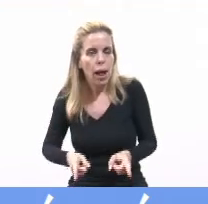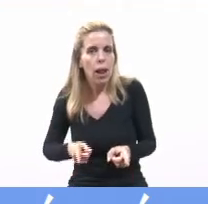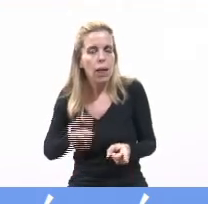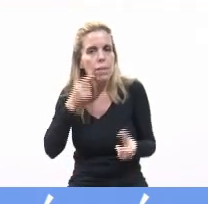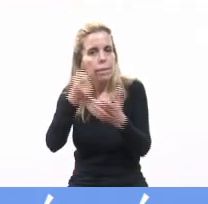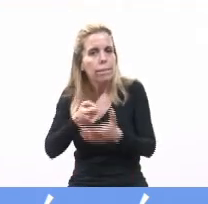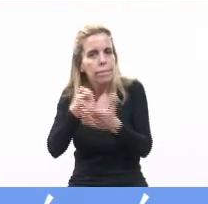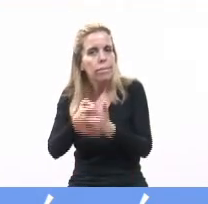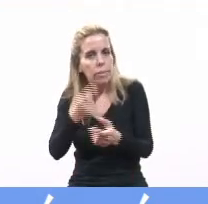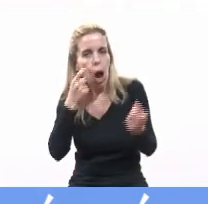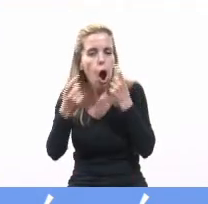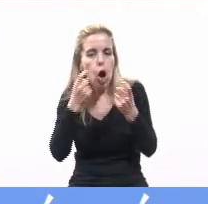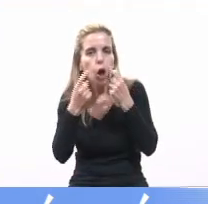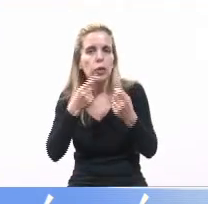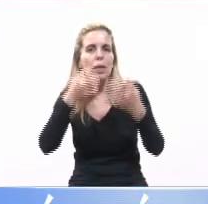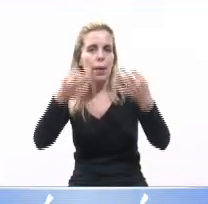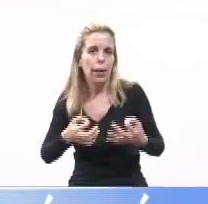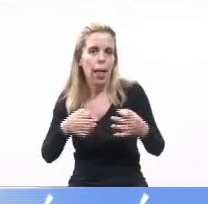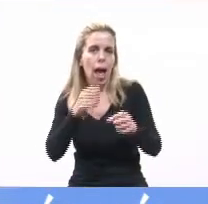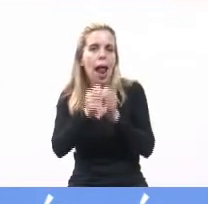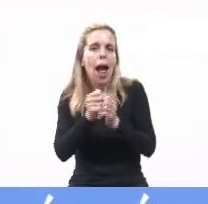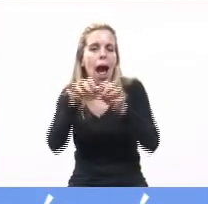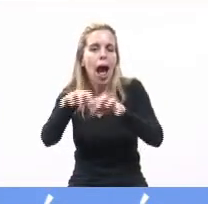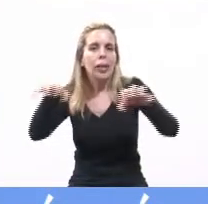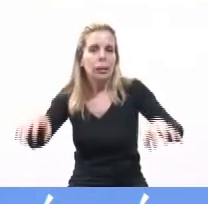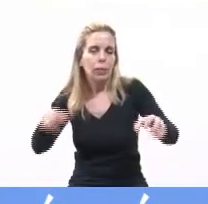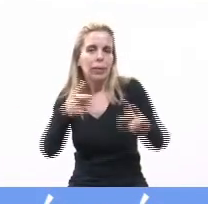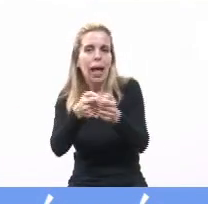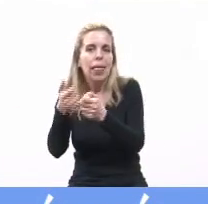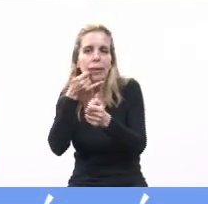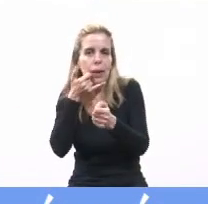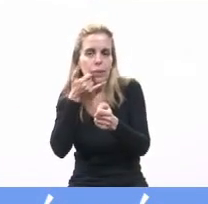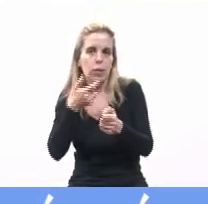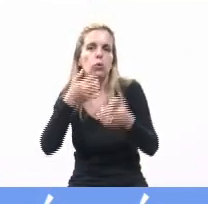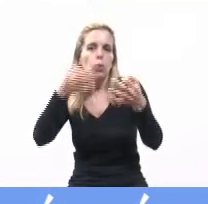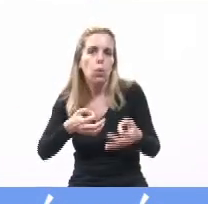poner empeño en que realmente cumpla con ese objetivo original